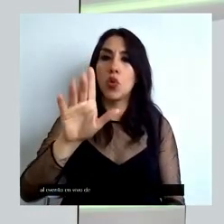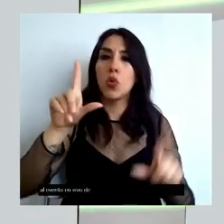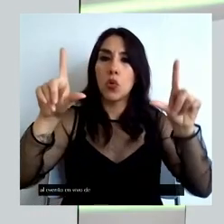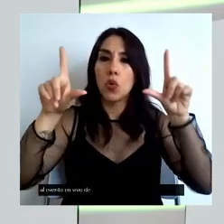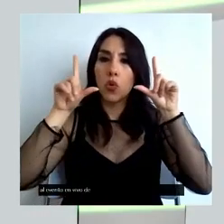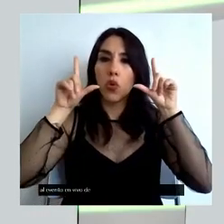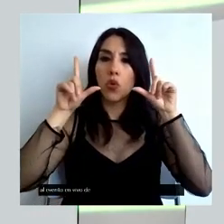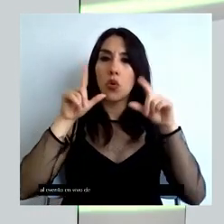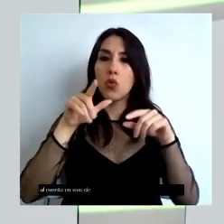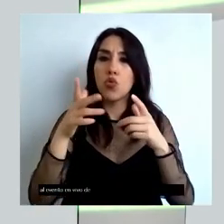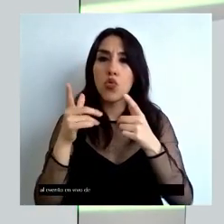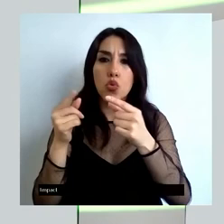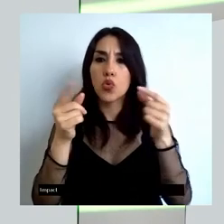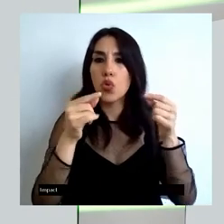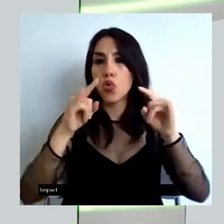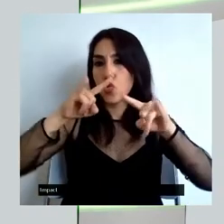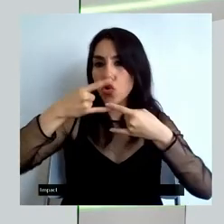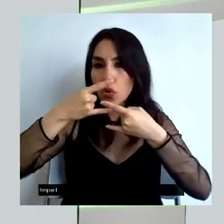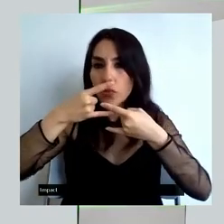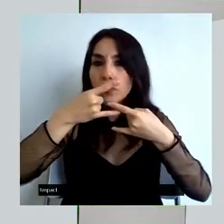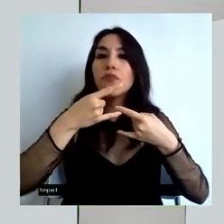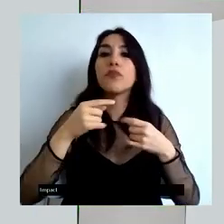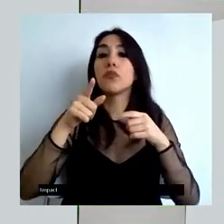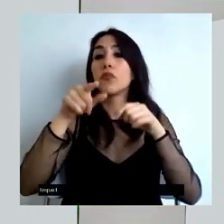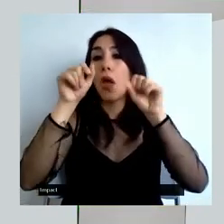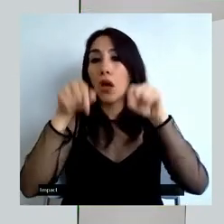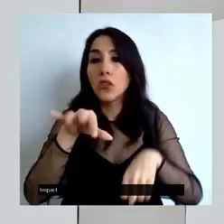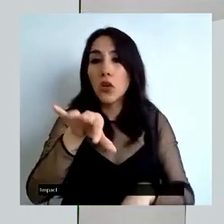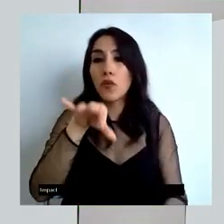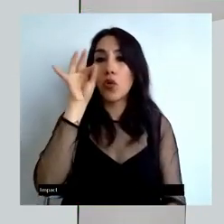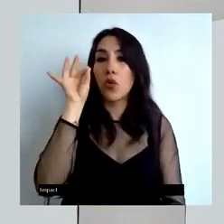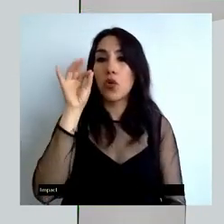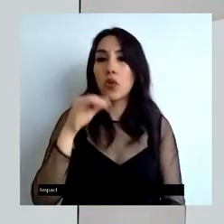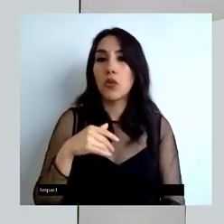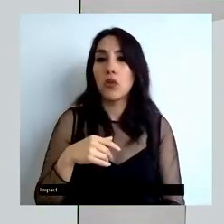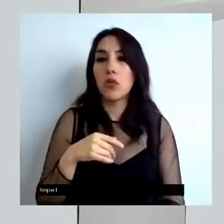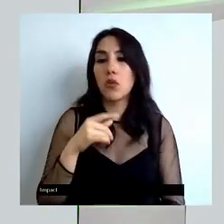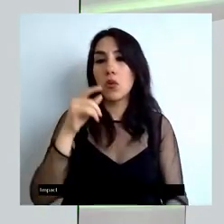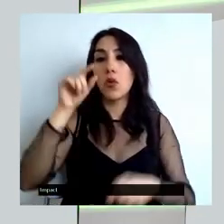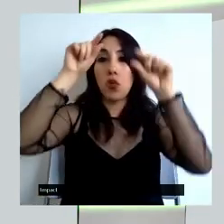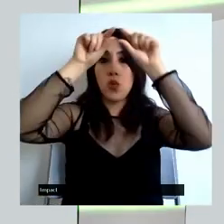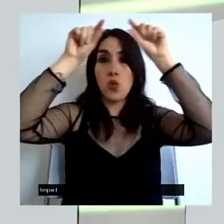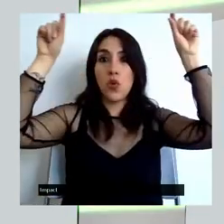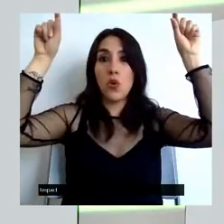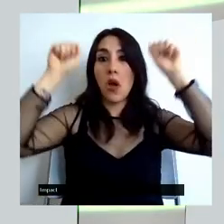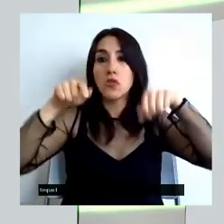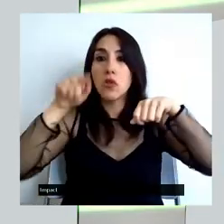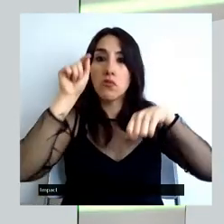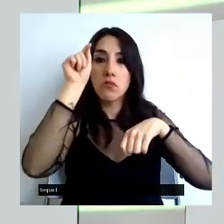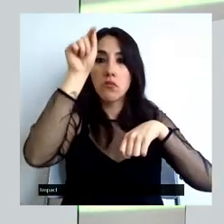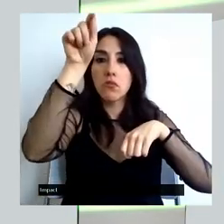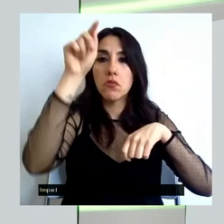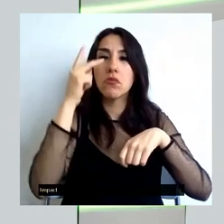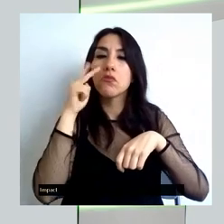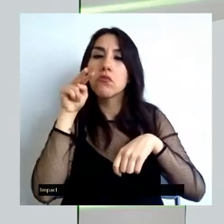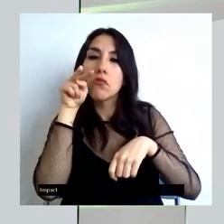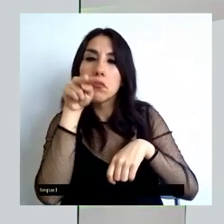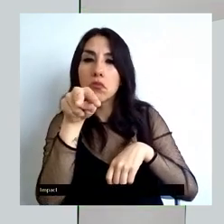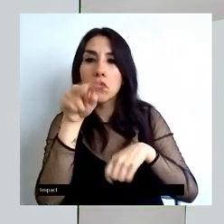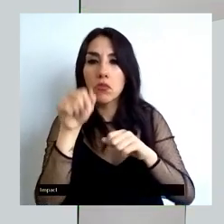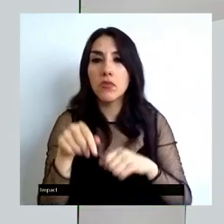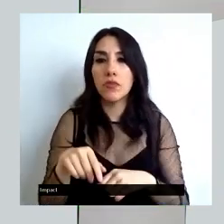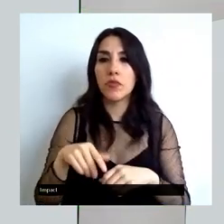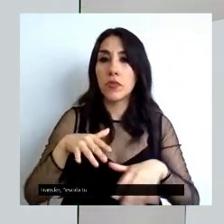plataforma. Se trata de una sesión abierta orientada a organizaciones de personas con discapacidad de